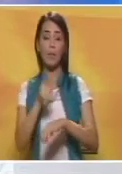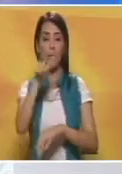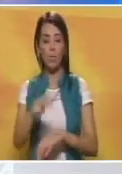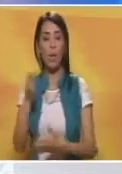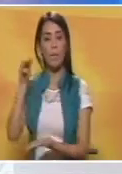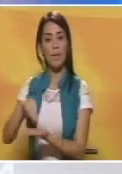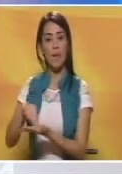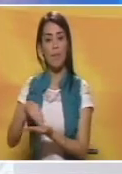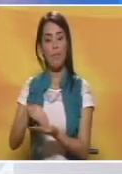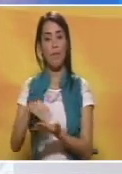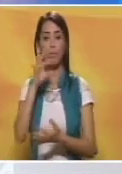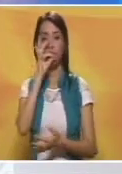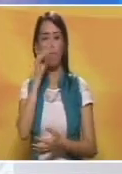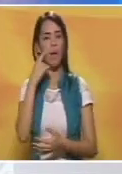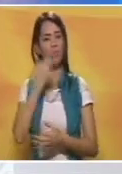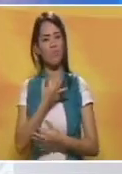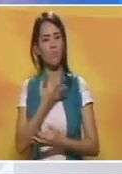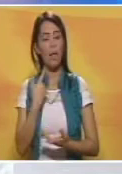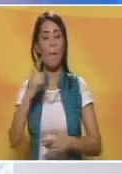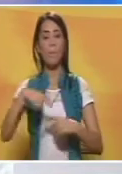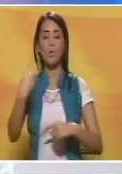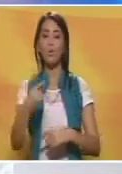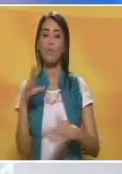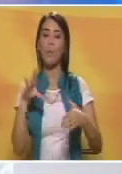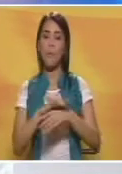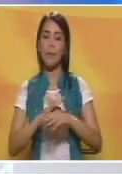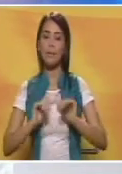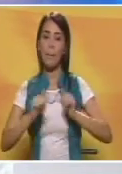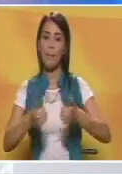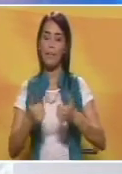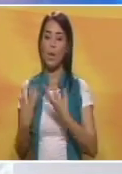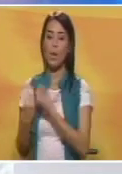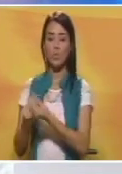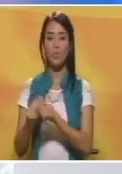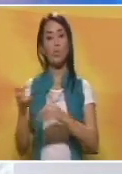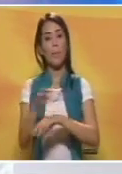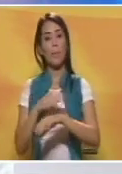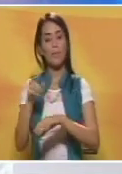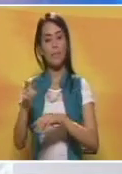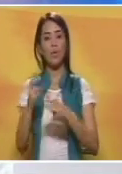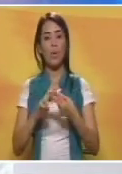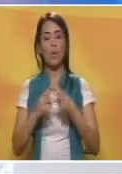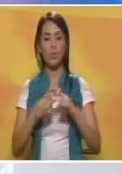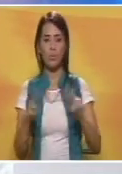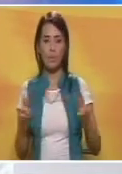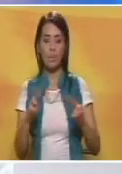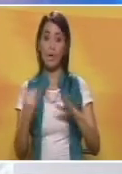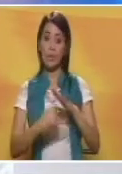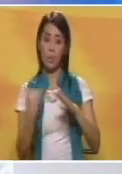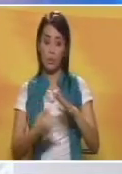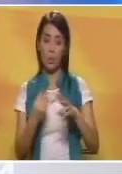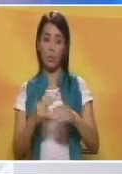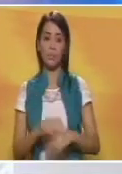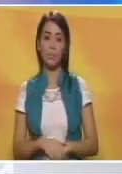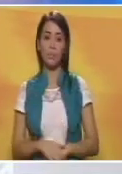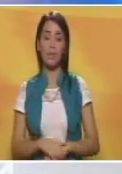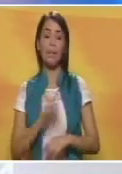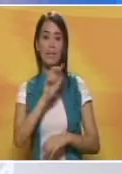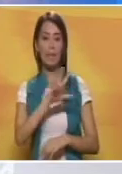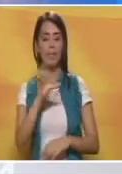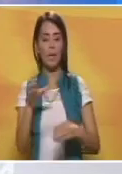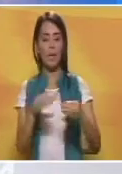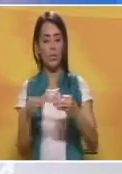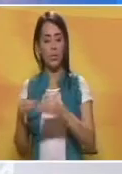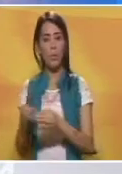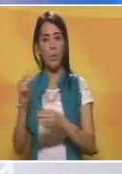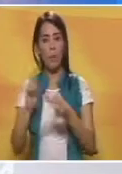miranda héctor rodríguez anunció que el próximo martes se activara junto al ministro de interior justicia y paz néstor reverol 33 nuevos cuadrantes de paz en